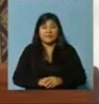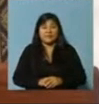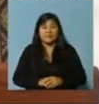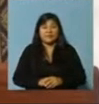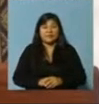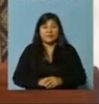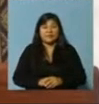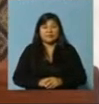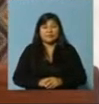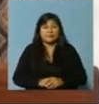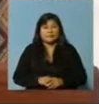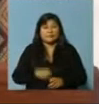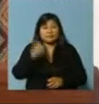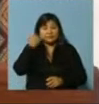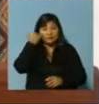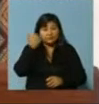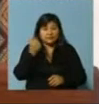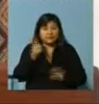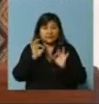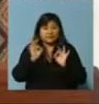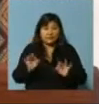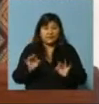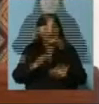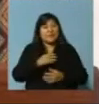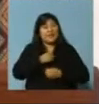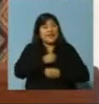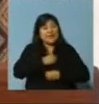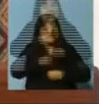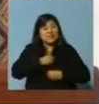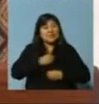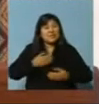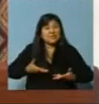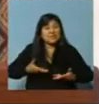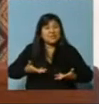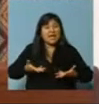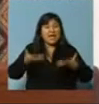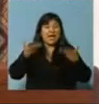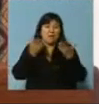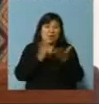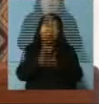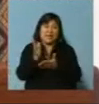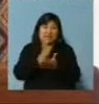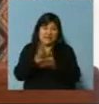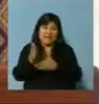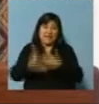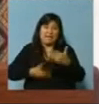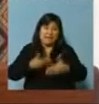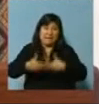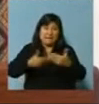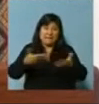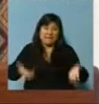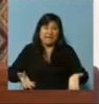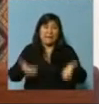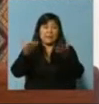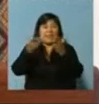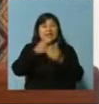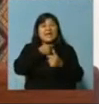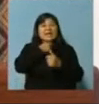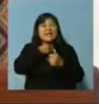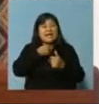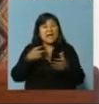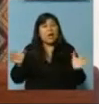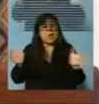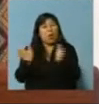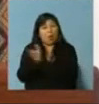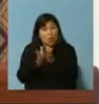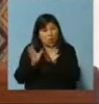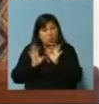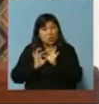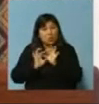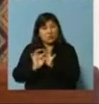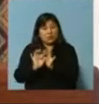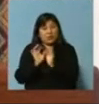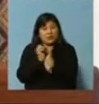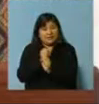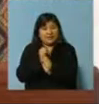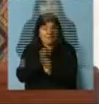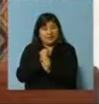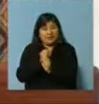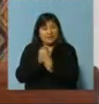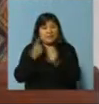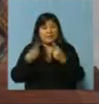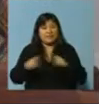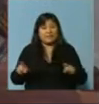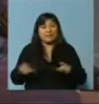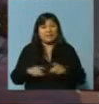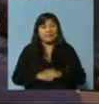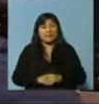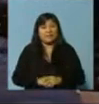da entusiasmo a seguir pechando en una articulación conjunta, a pesar, como